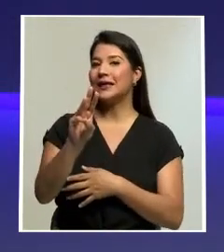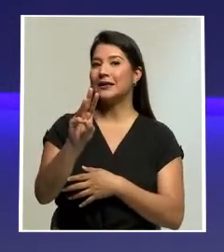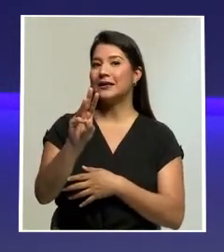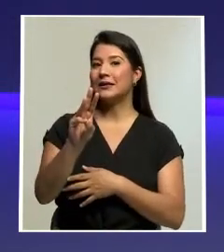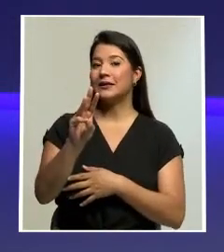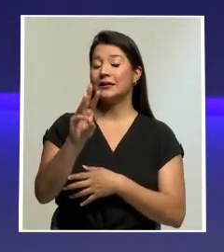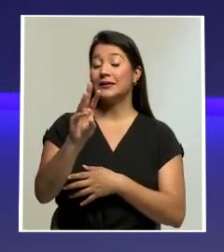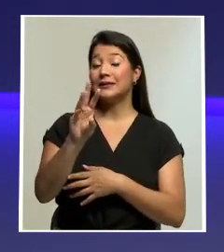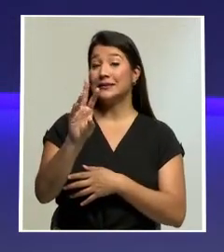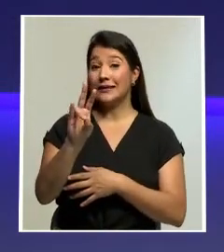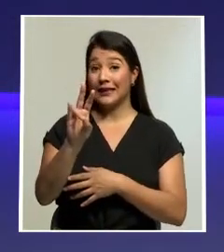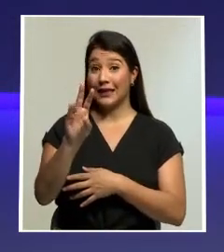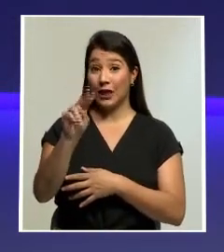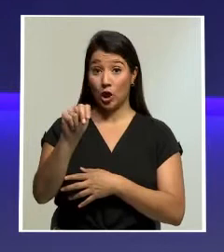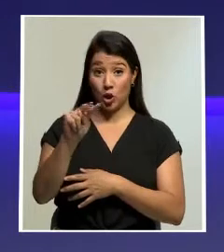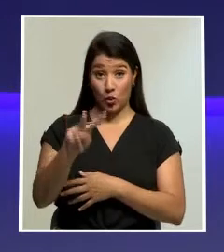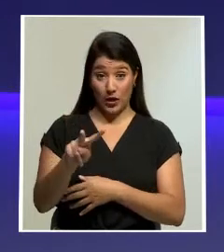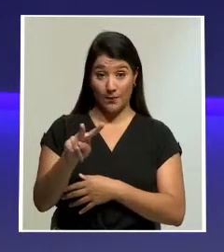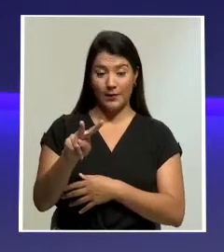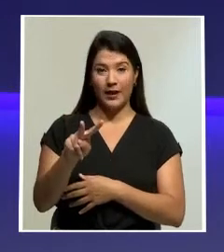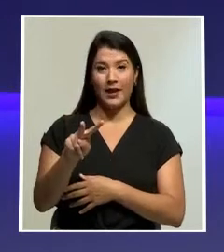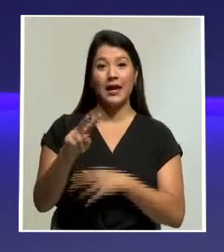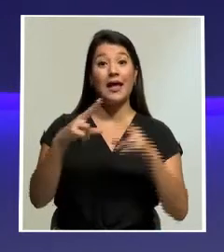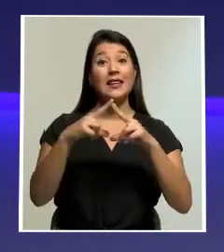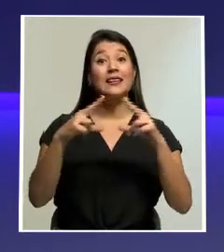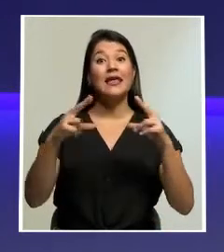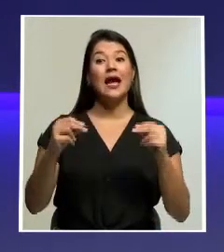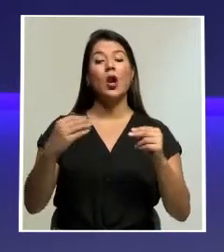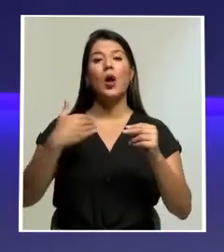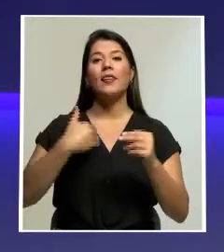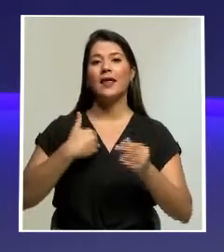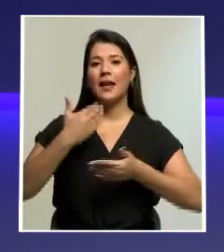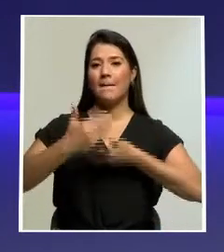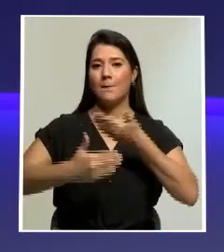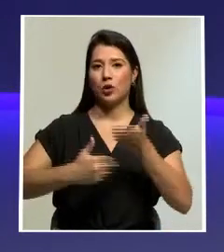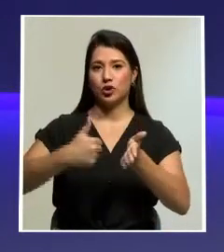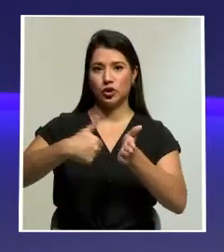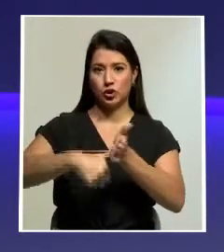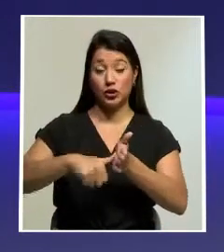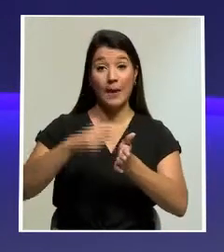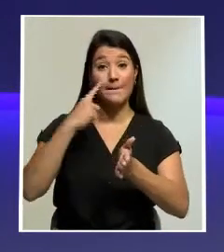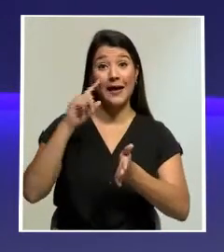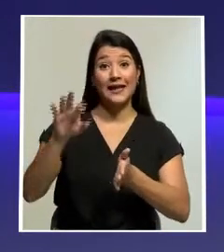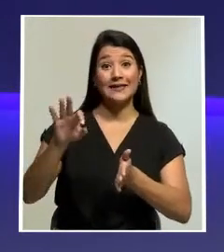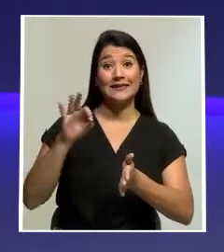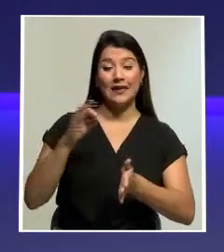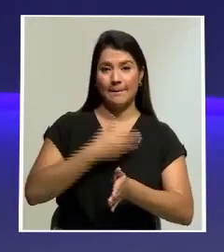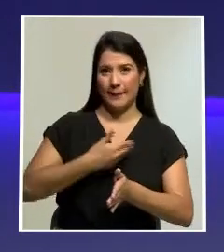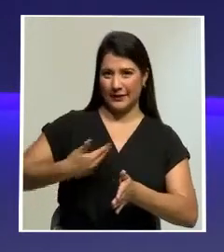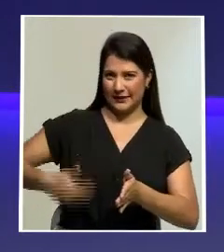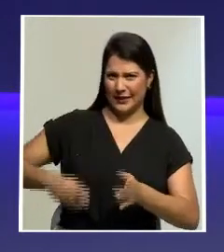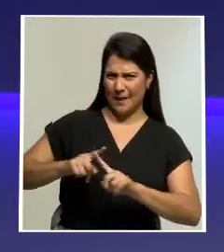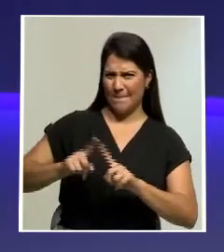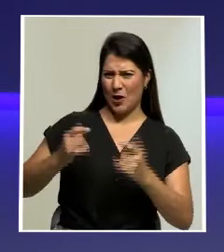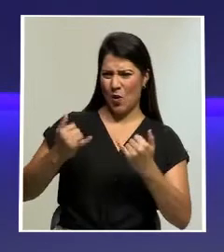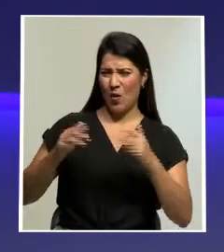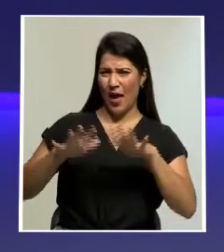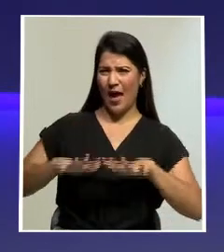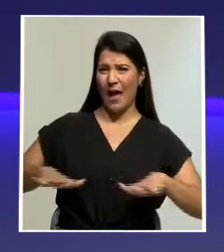de noviembre, Nicaragua tendrá elecciones para elegir a su presidente en un ambiente político y